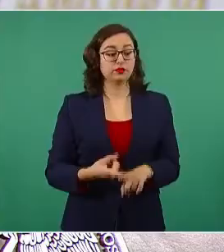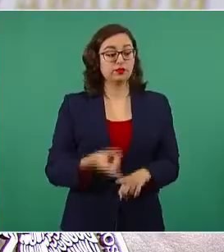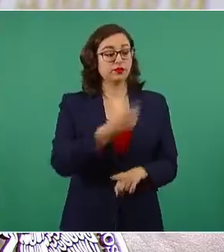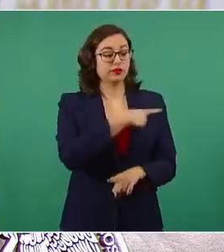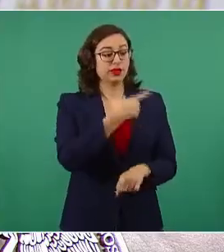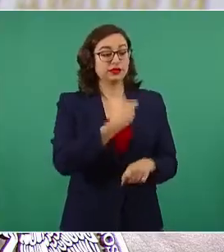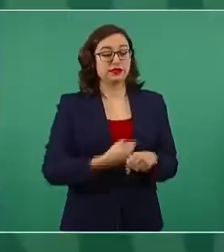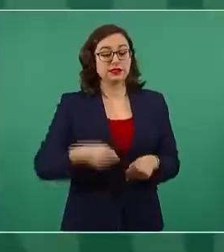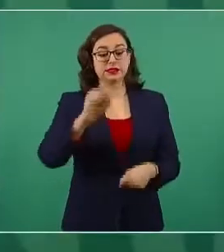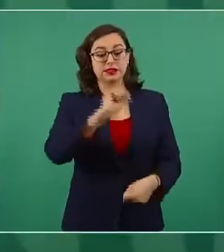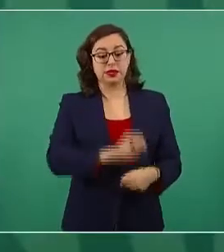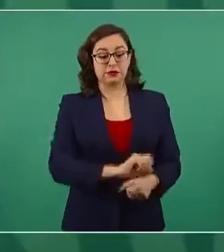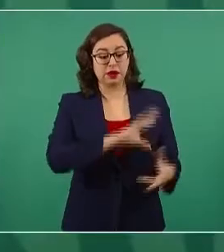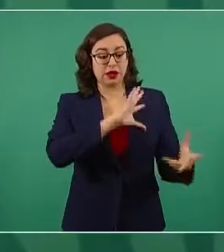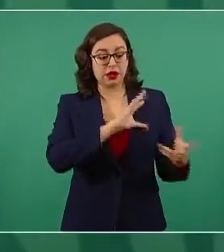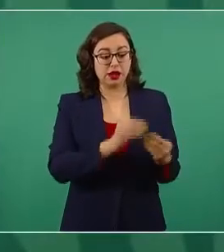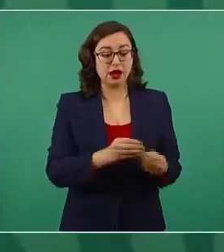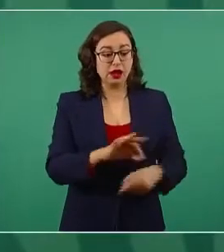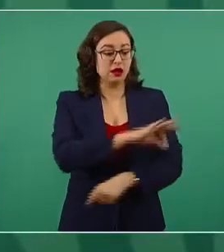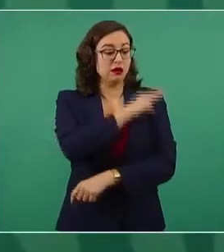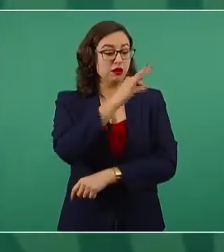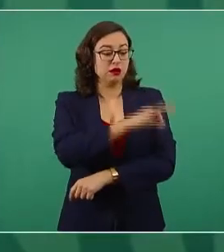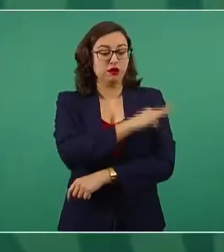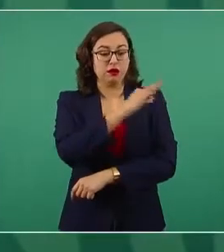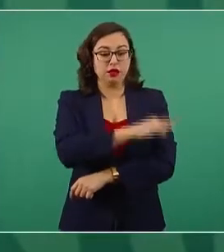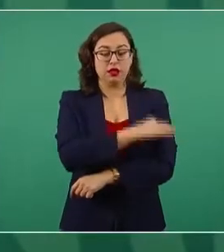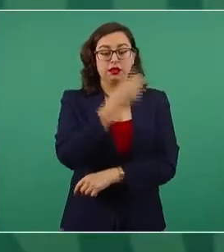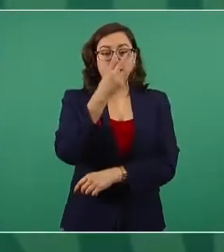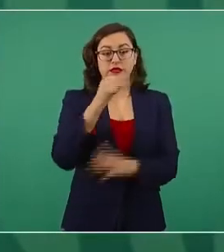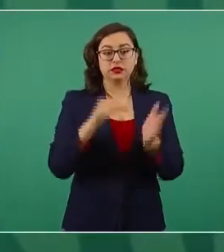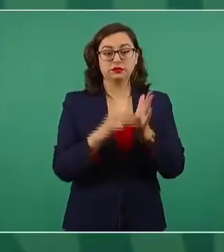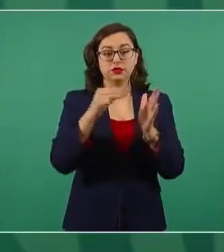se lograron aplicar